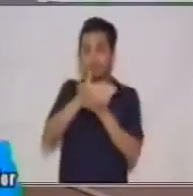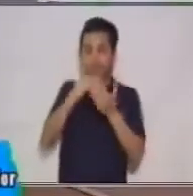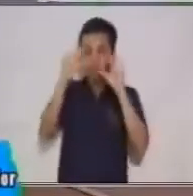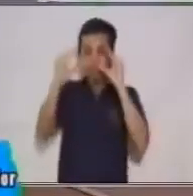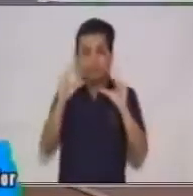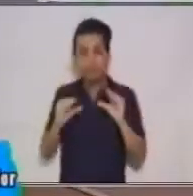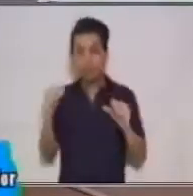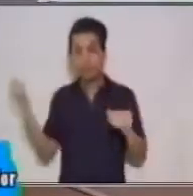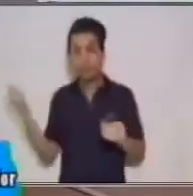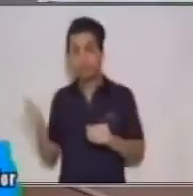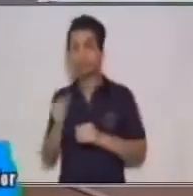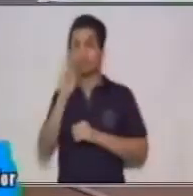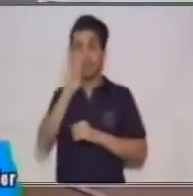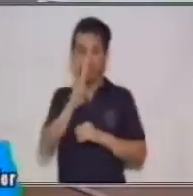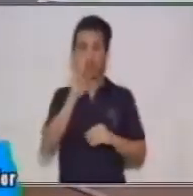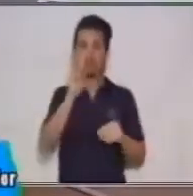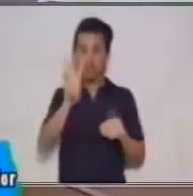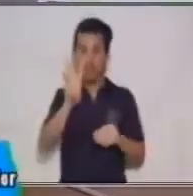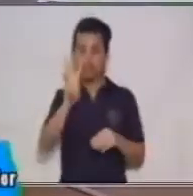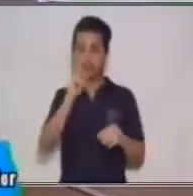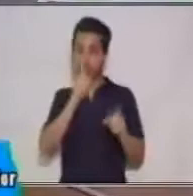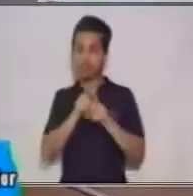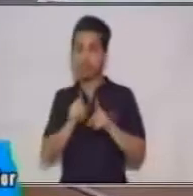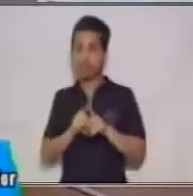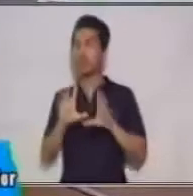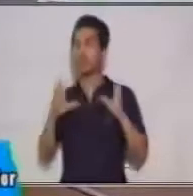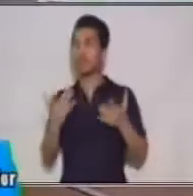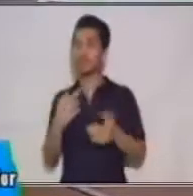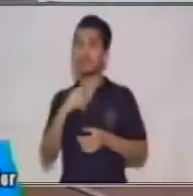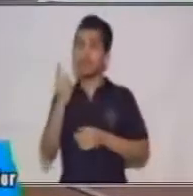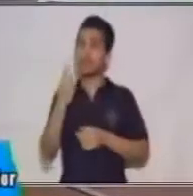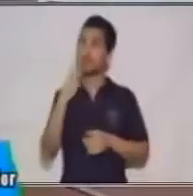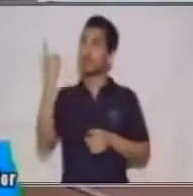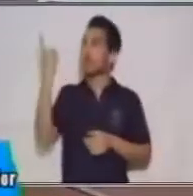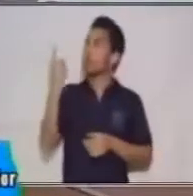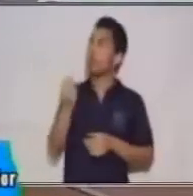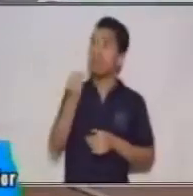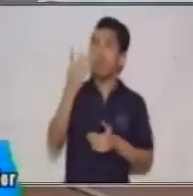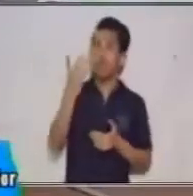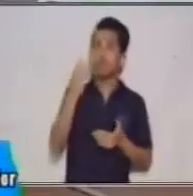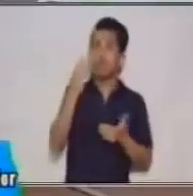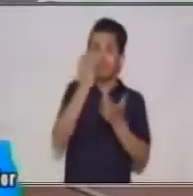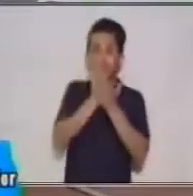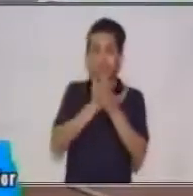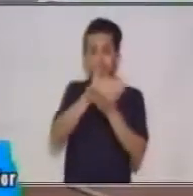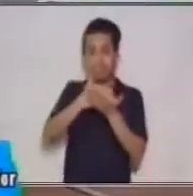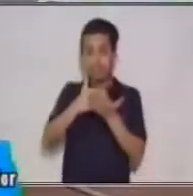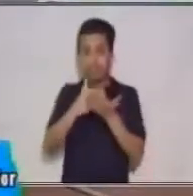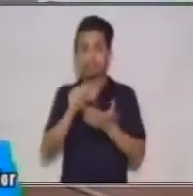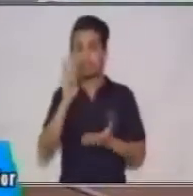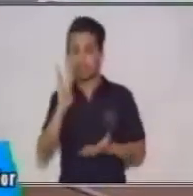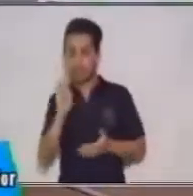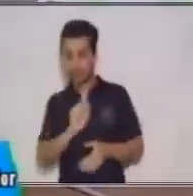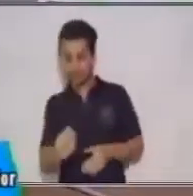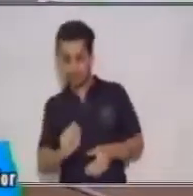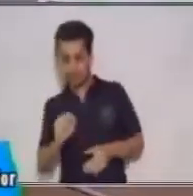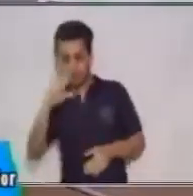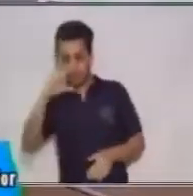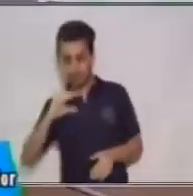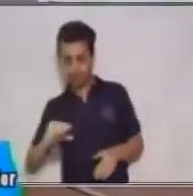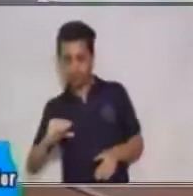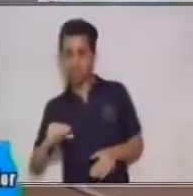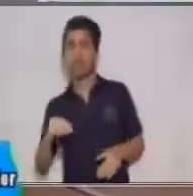dividido este círculo? En tres. Entonces, primero voy a decir, ¿cuántas partes dividí? Tres.